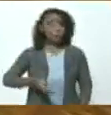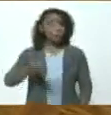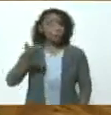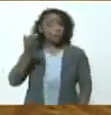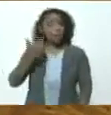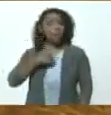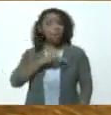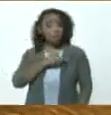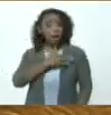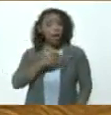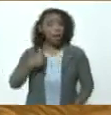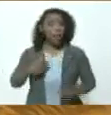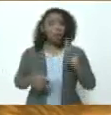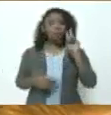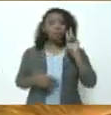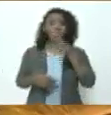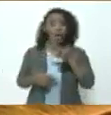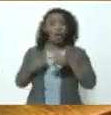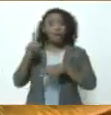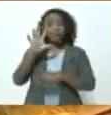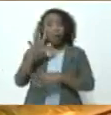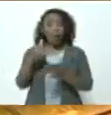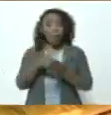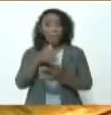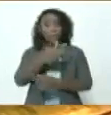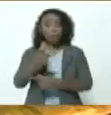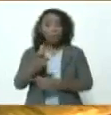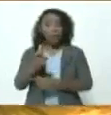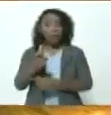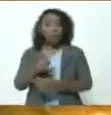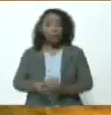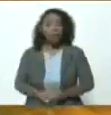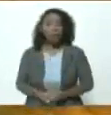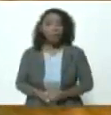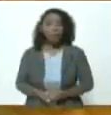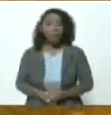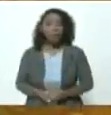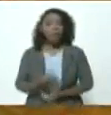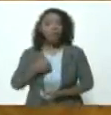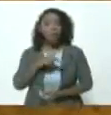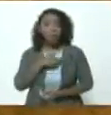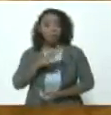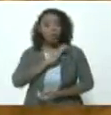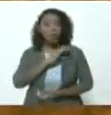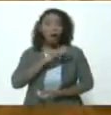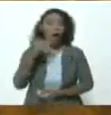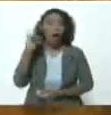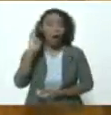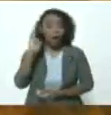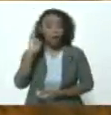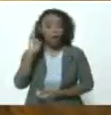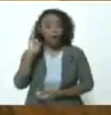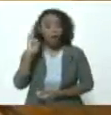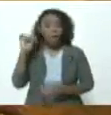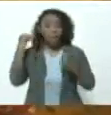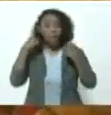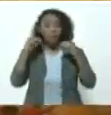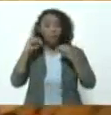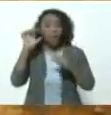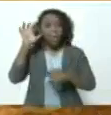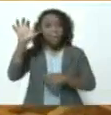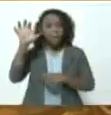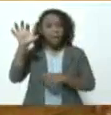Nosotros queríamos ver esas 5.000 personas. Digamos que nosotros teníamos de ejército patriota como